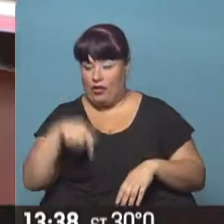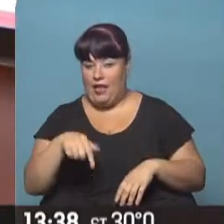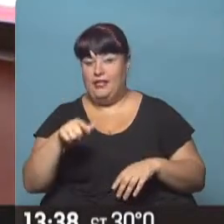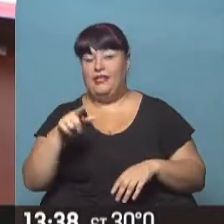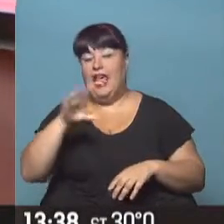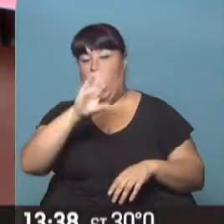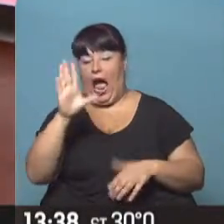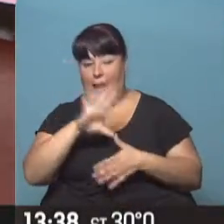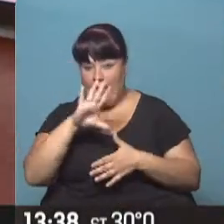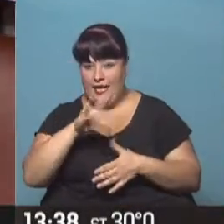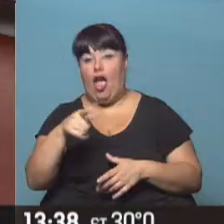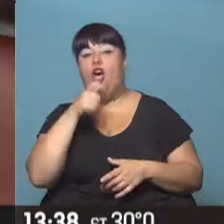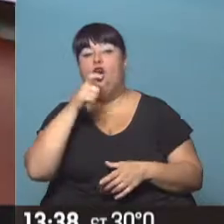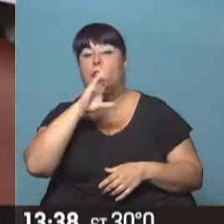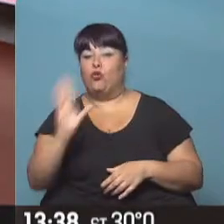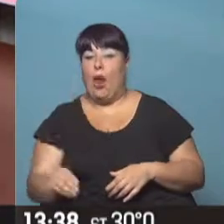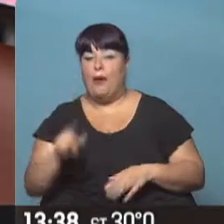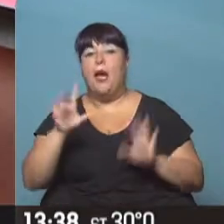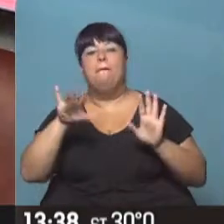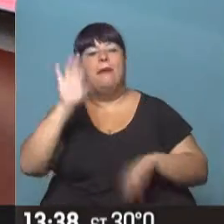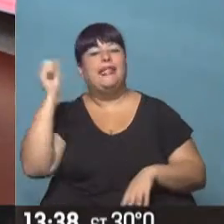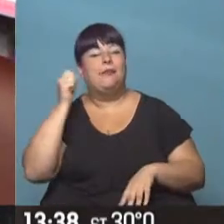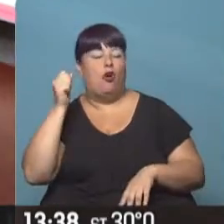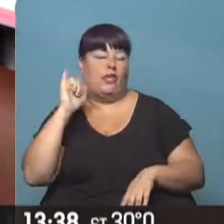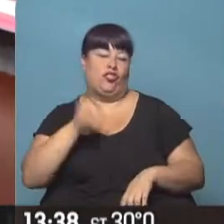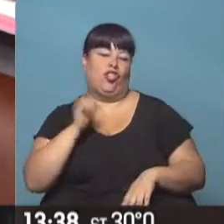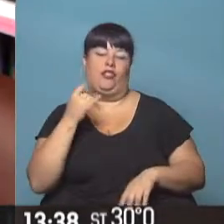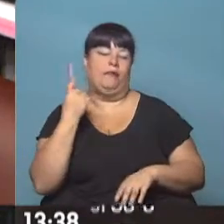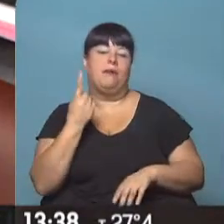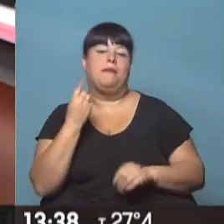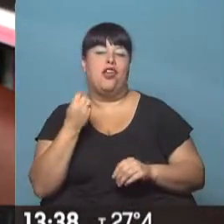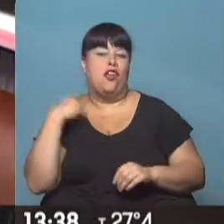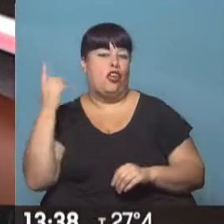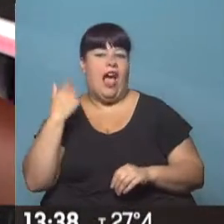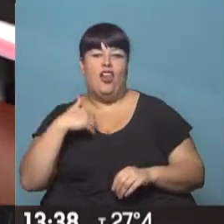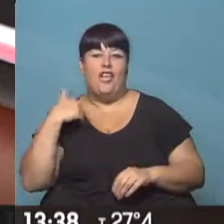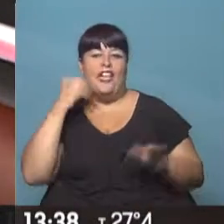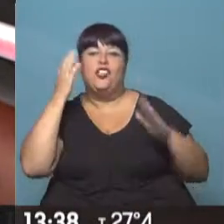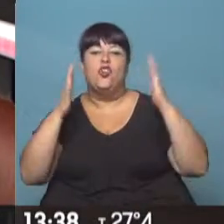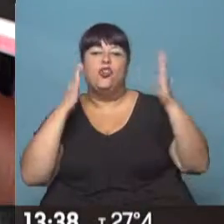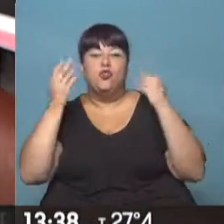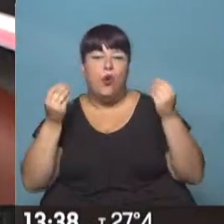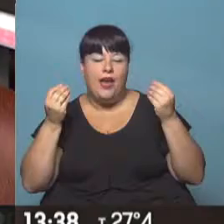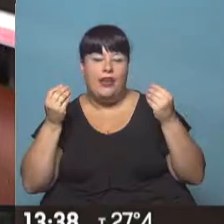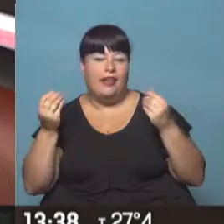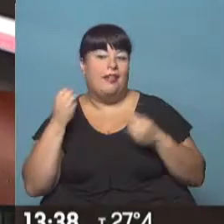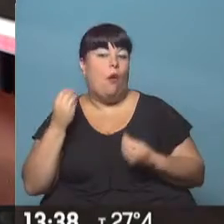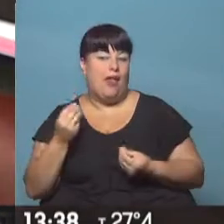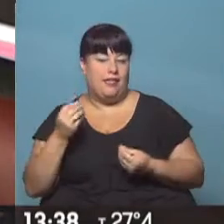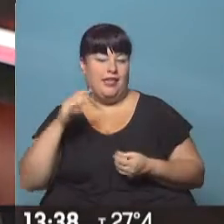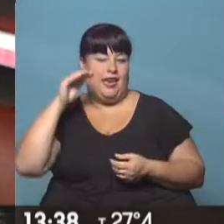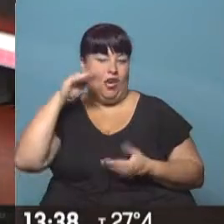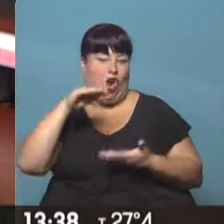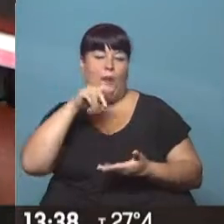tiene América, la Copa Sudamericana, pero el más importante, sin ninguna duda, el que todo argentino sueña conquistar, es